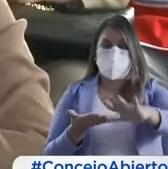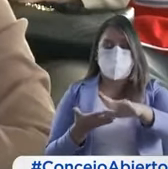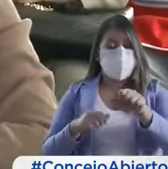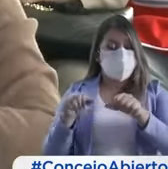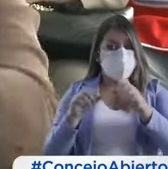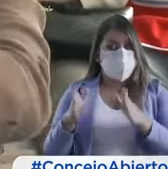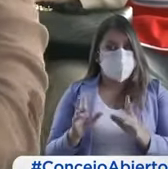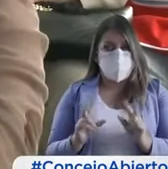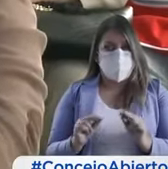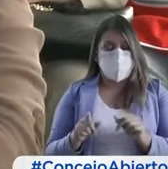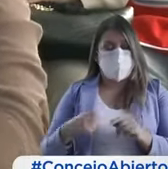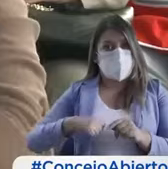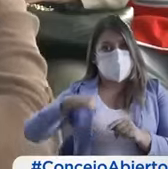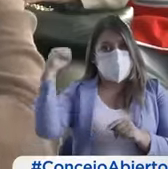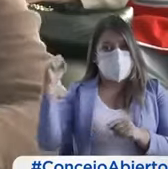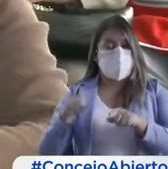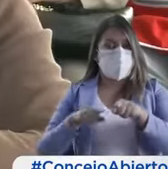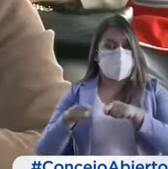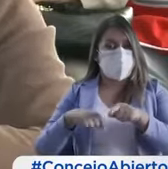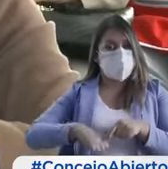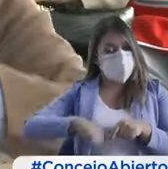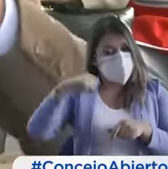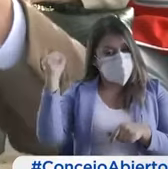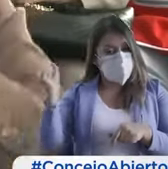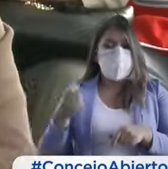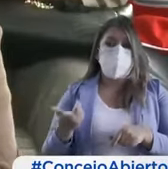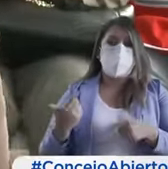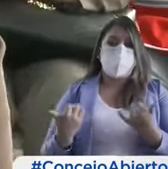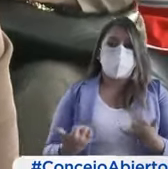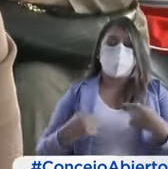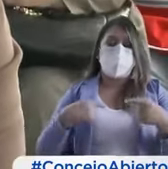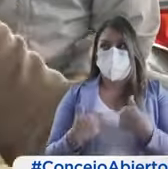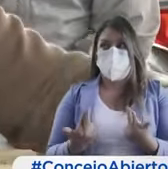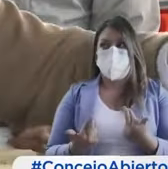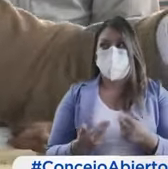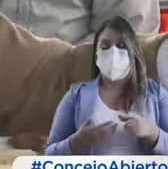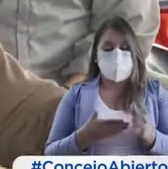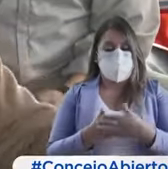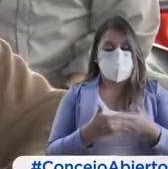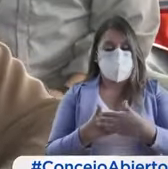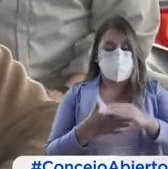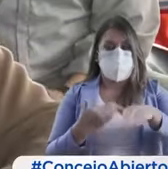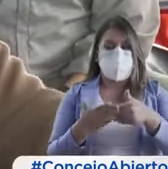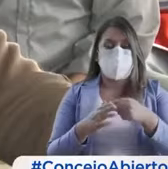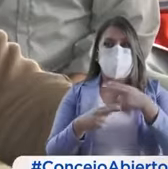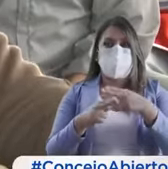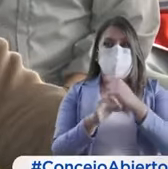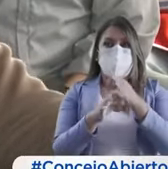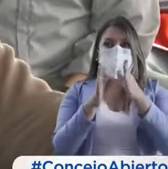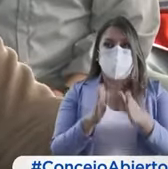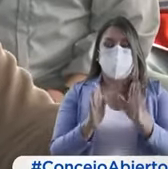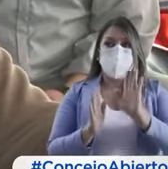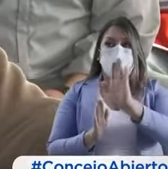administradora zonal. Ya ganó el concurso que se concretó en esos chats y ahora es jefa de todas las administradoras zonales. Aquí están los nombres de los funcionarios que su